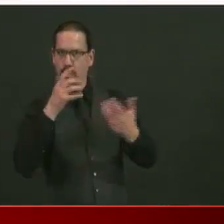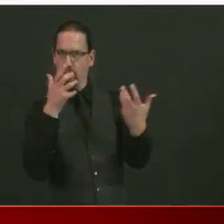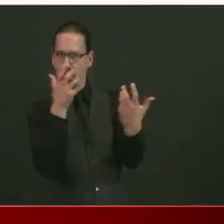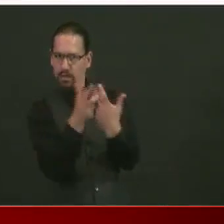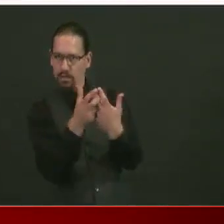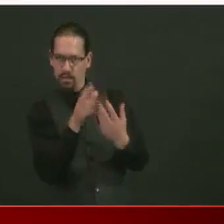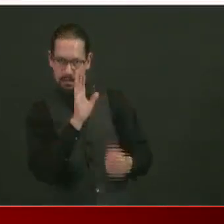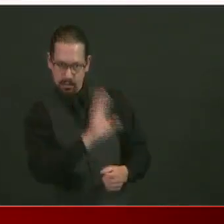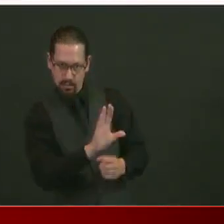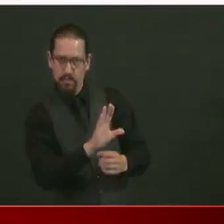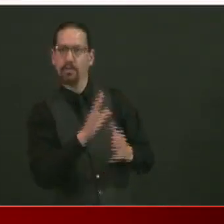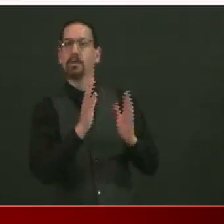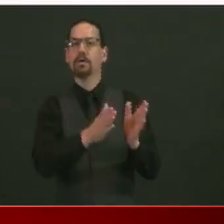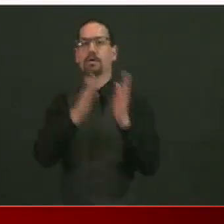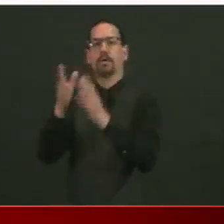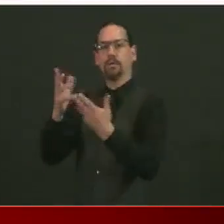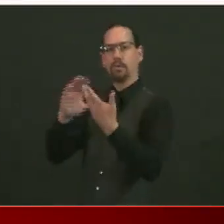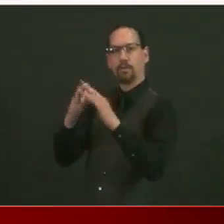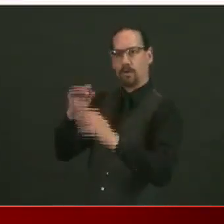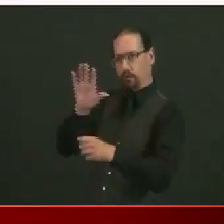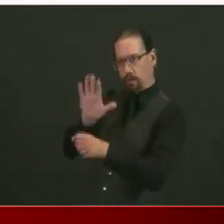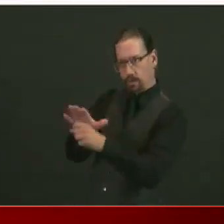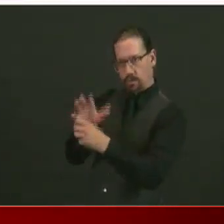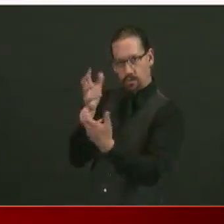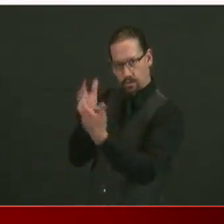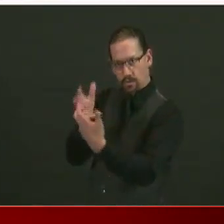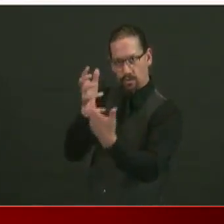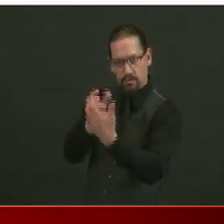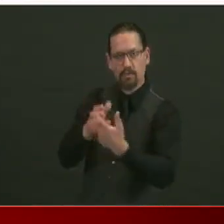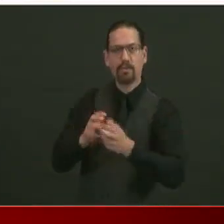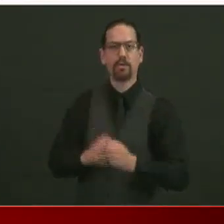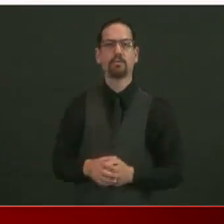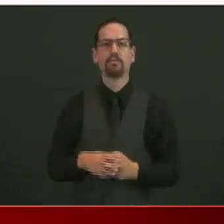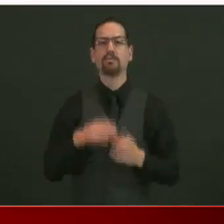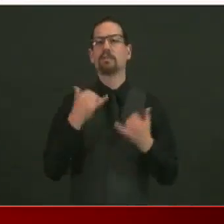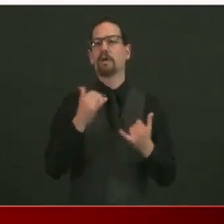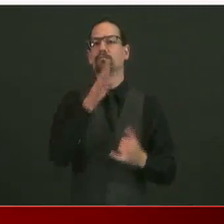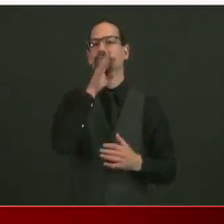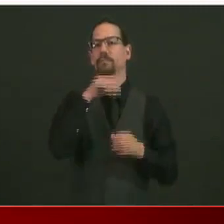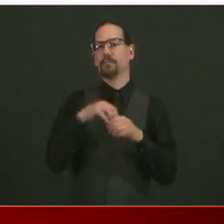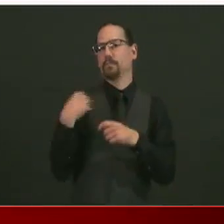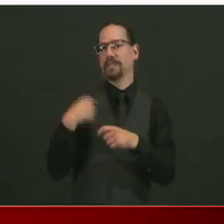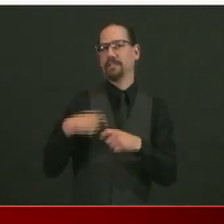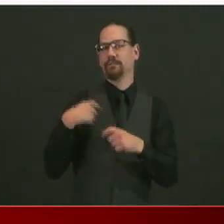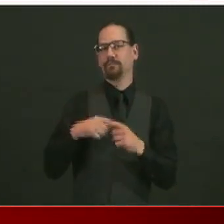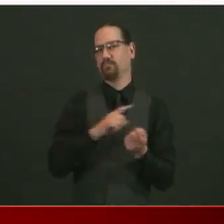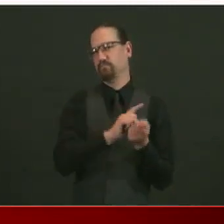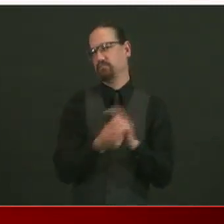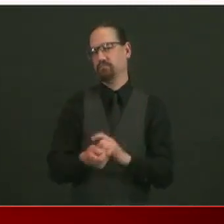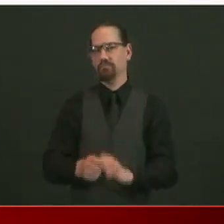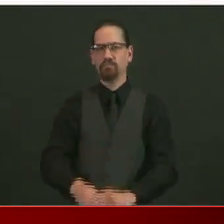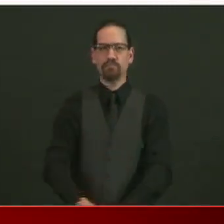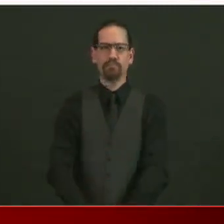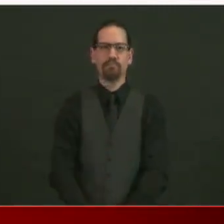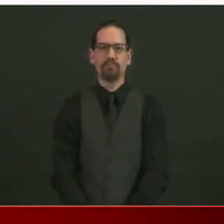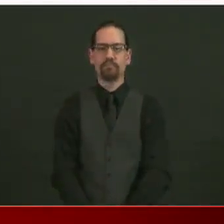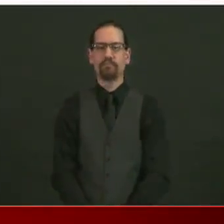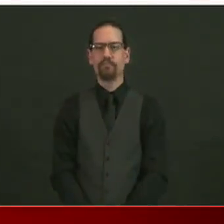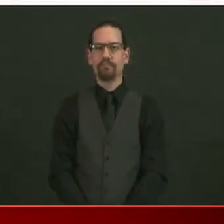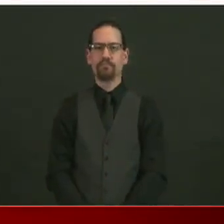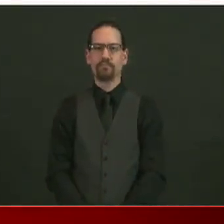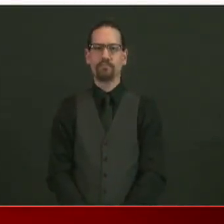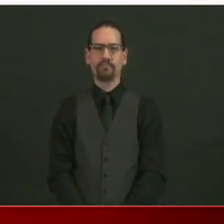porque cuando nosotros nos fuimos, cerramos las escuelas en marzo, una de las cosas que le pedimos a los superintendentes fue un